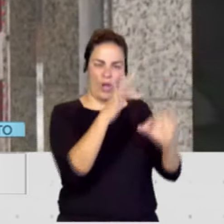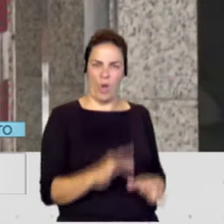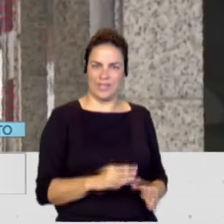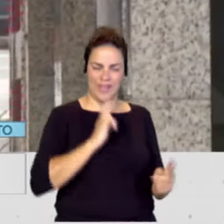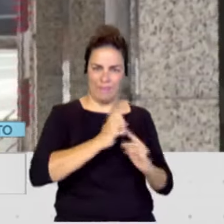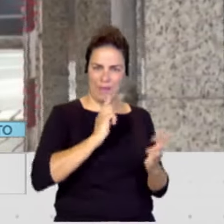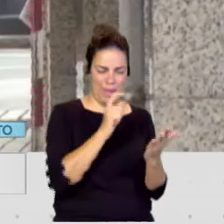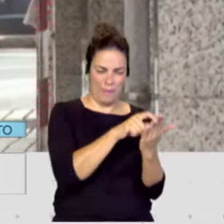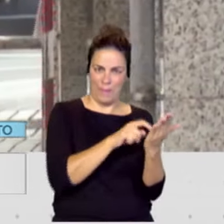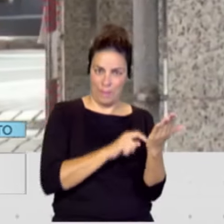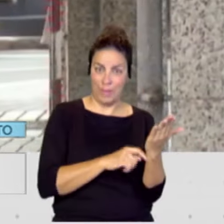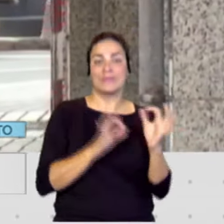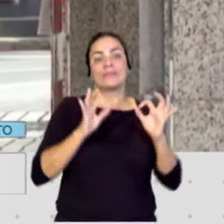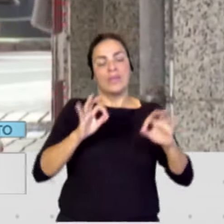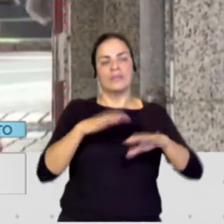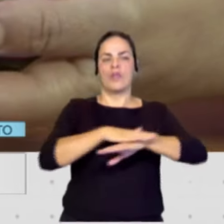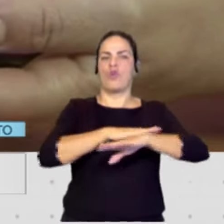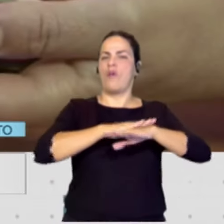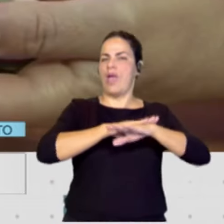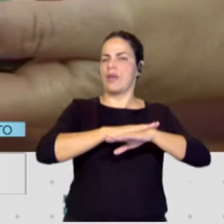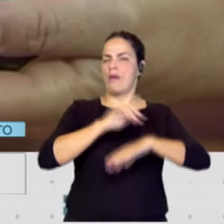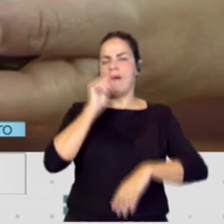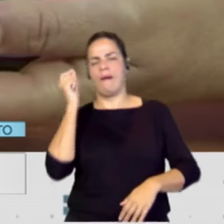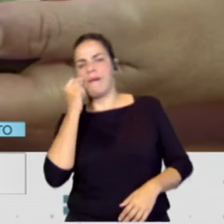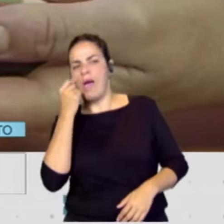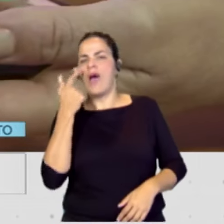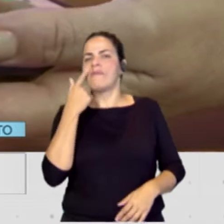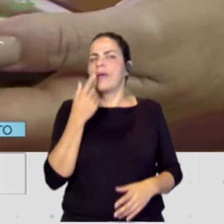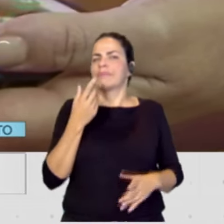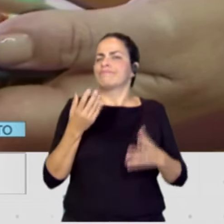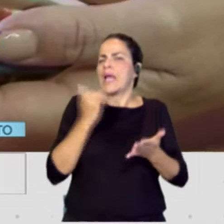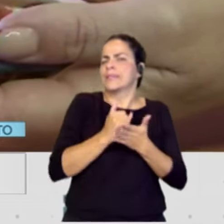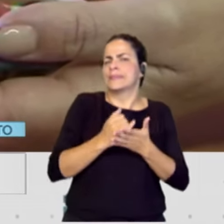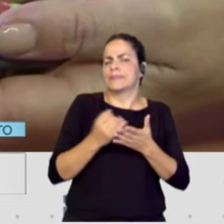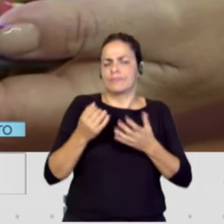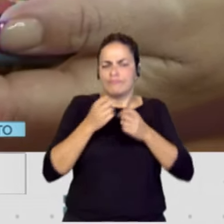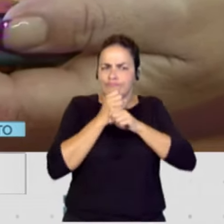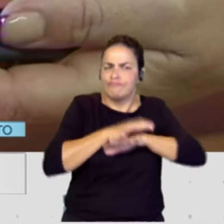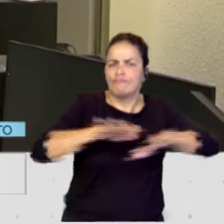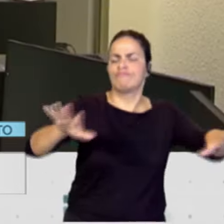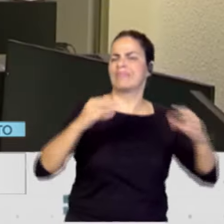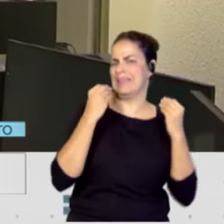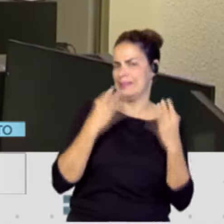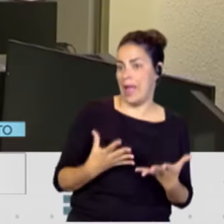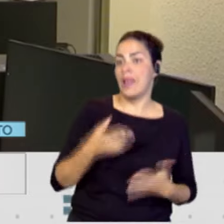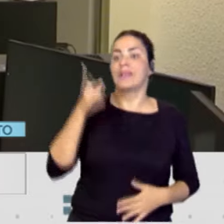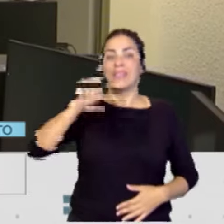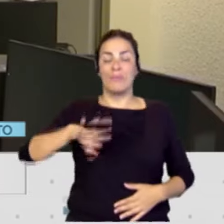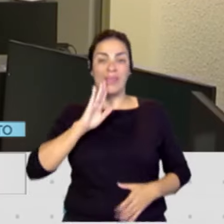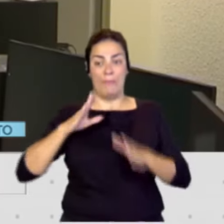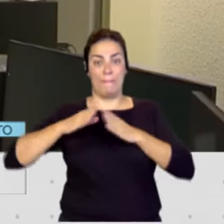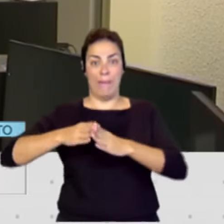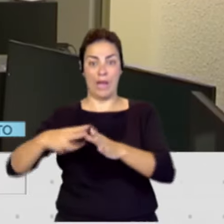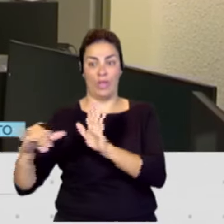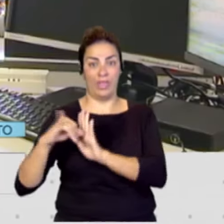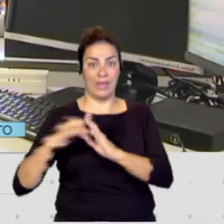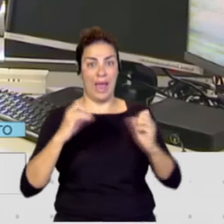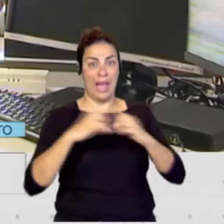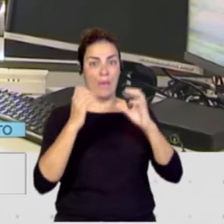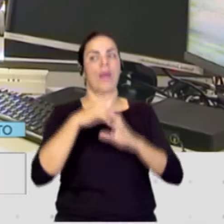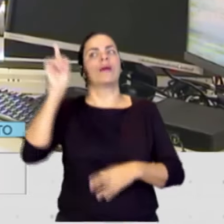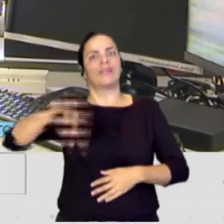la que de esta manera el gobierno va a saber el alcance de este simulacro también para a poder recibirlo todas aquellas embarcaciones que se encuentren próximas a la isla de la